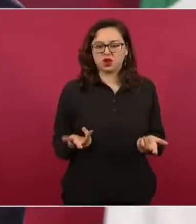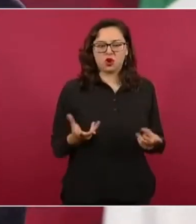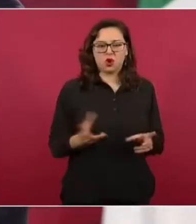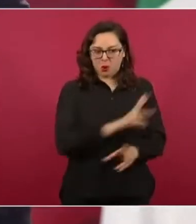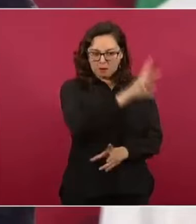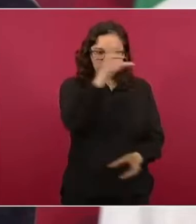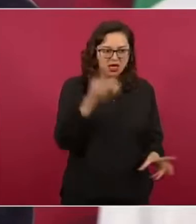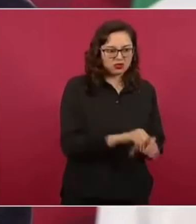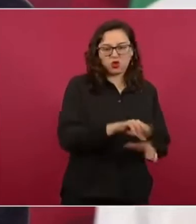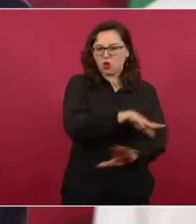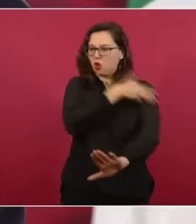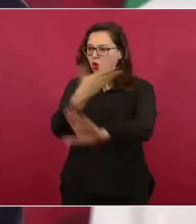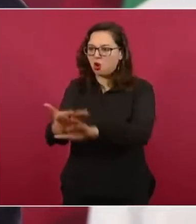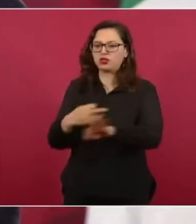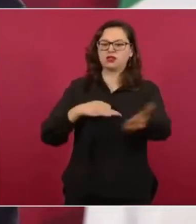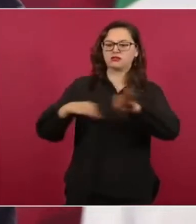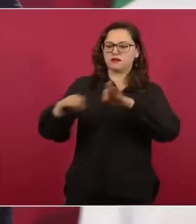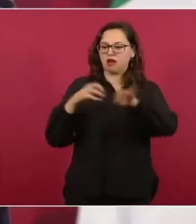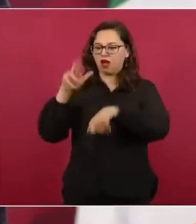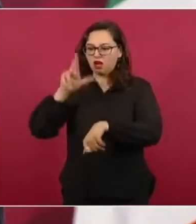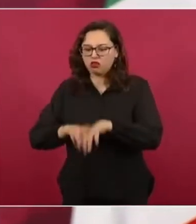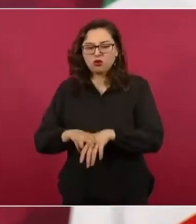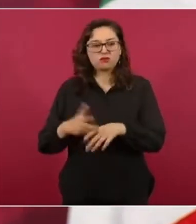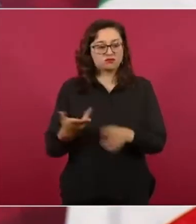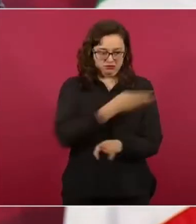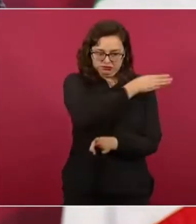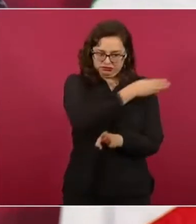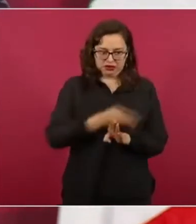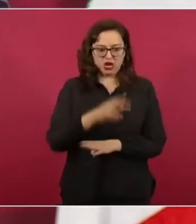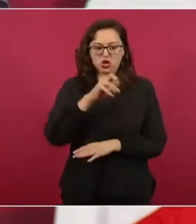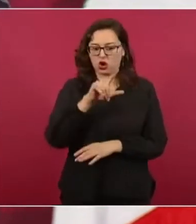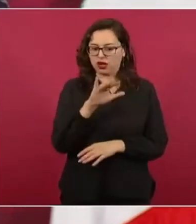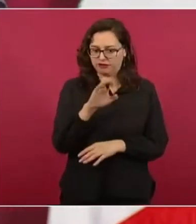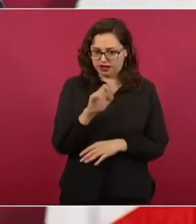los trabajadores en todo el periodo neoliberal?